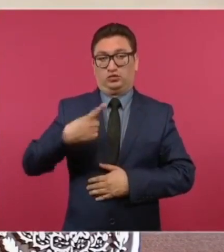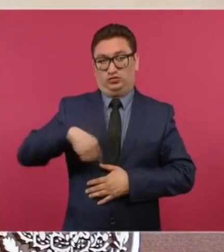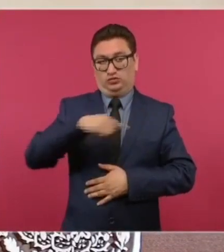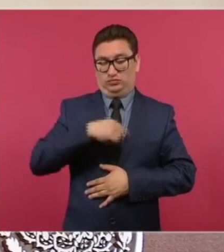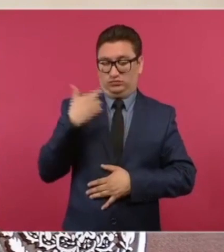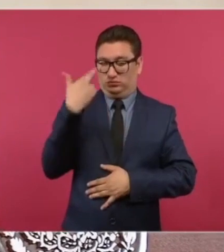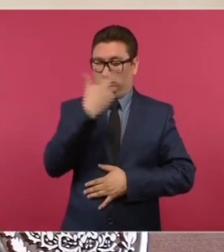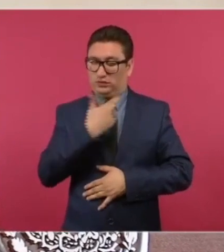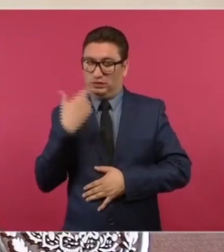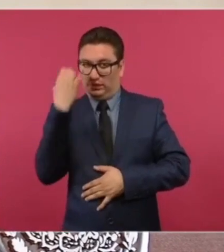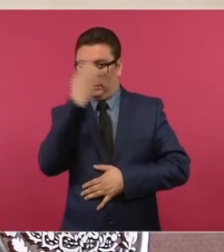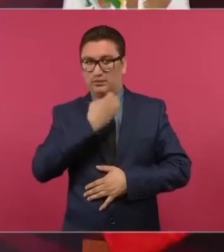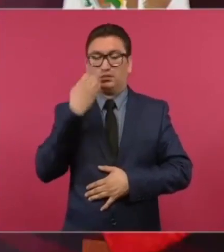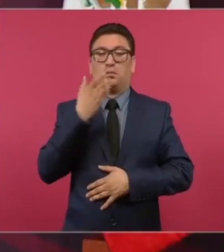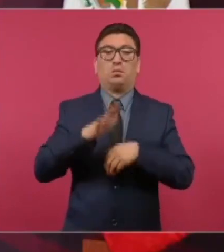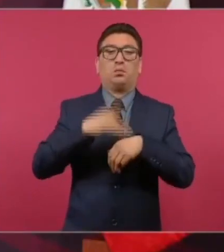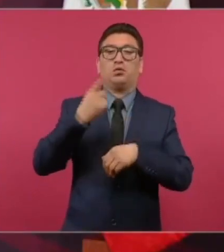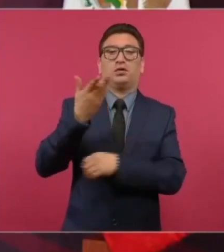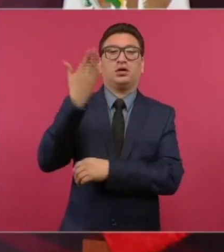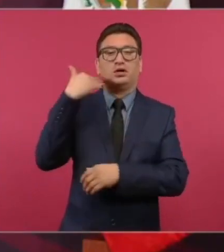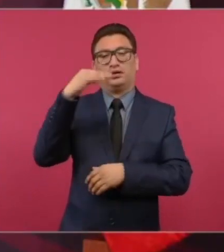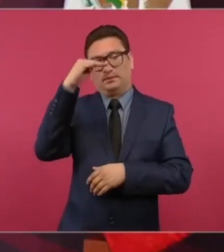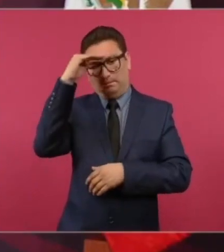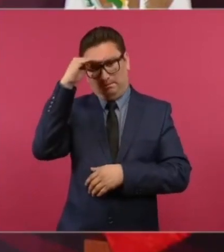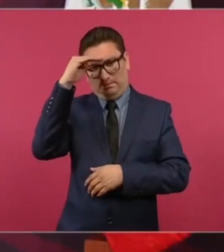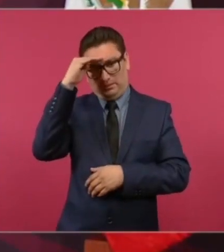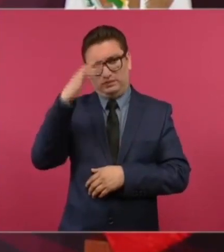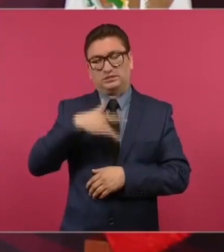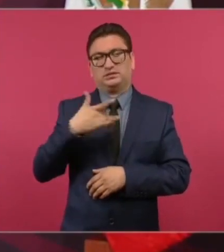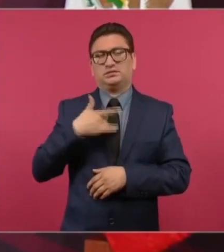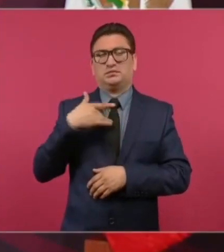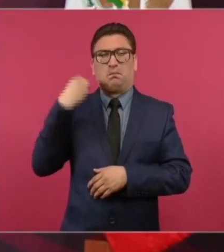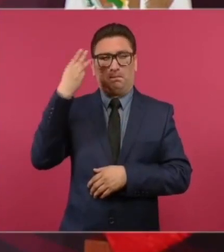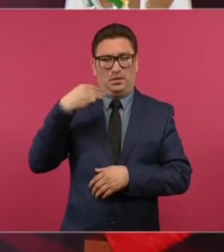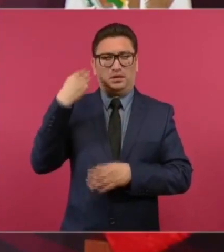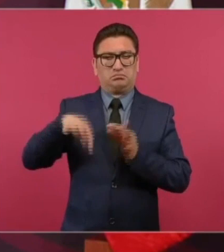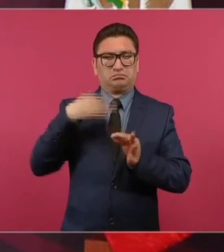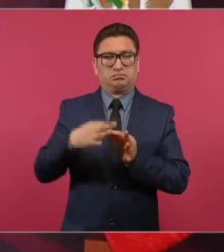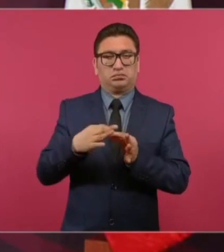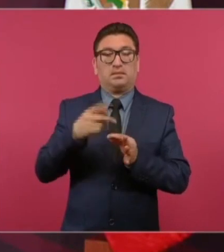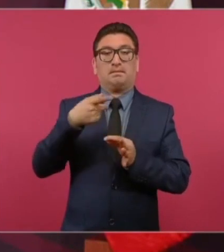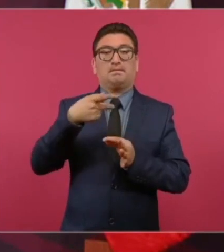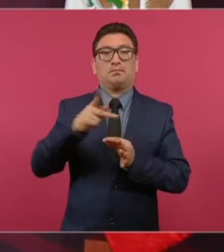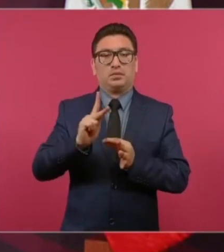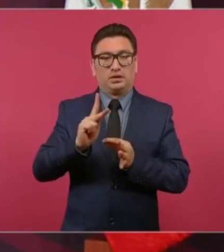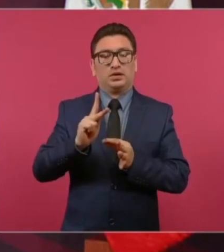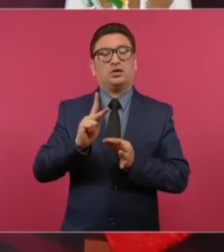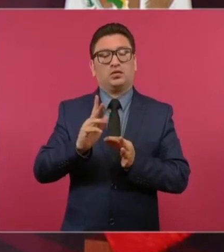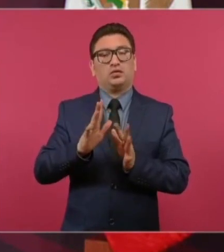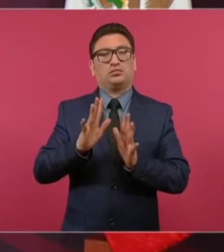porque finalmente se pensaba terminar en marzo. ¡Chingada madre! Pero afortunadamente